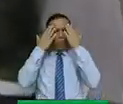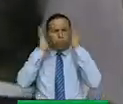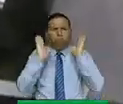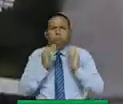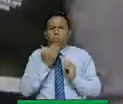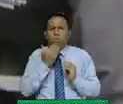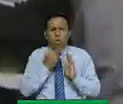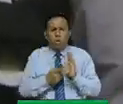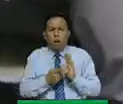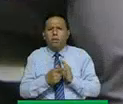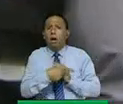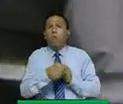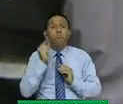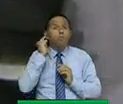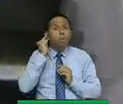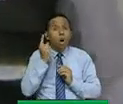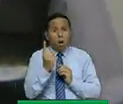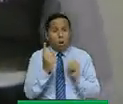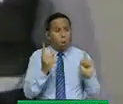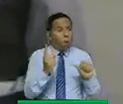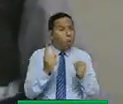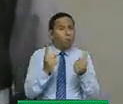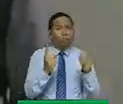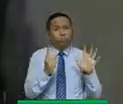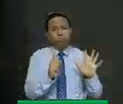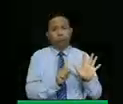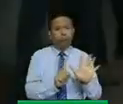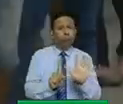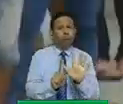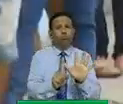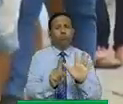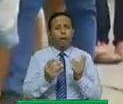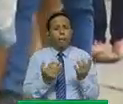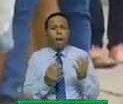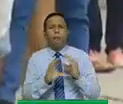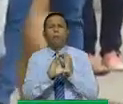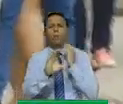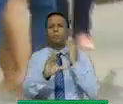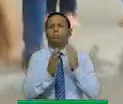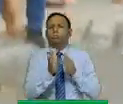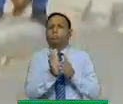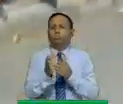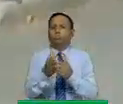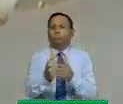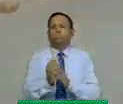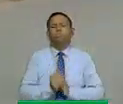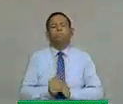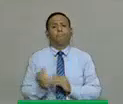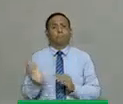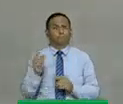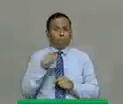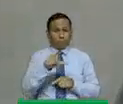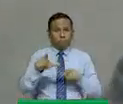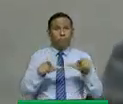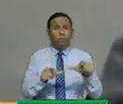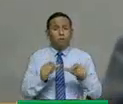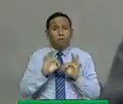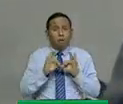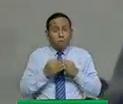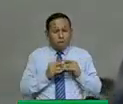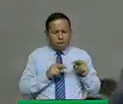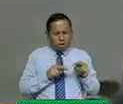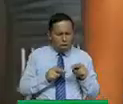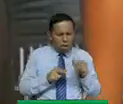aquí cogiendo un colectivo para irse a su trabajo. Hasta la escena del crimen se hicieron presentes sus familiares, quienes, consternados por lo